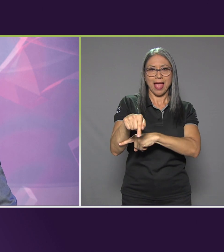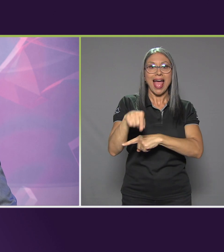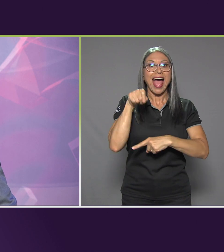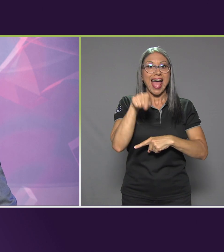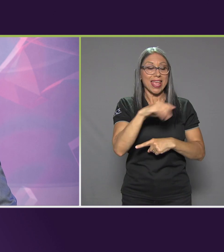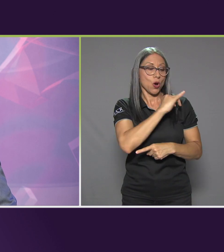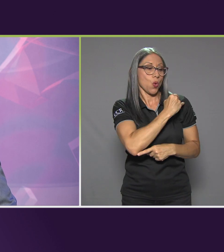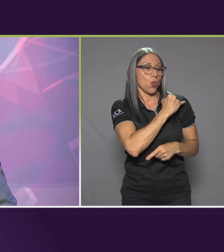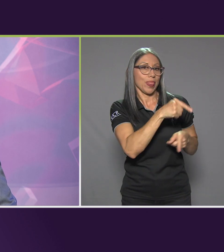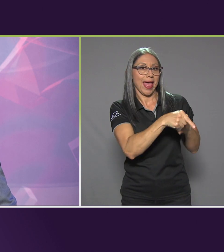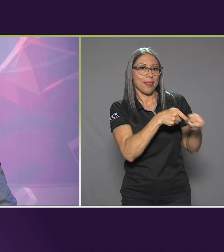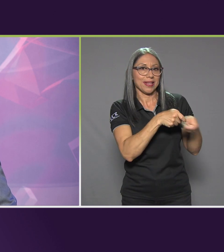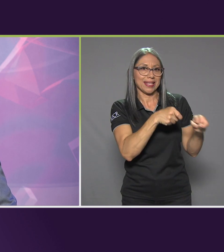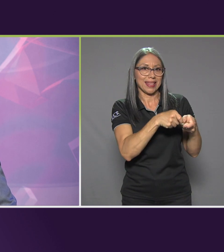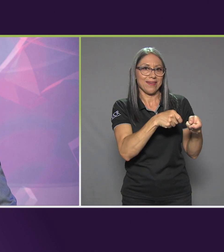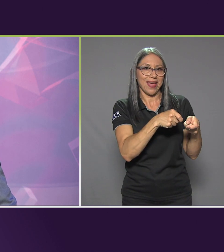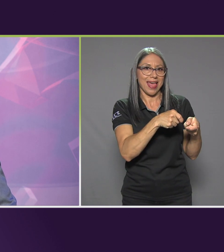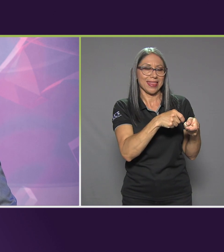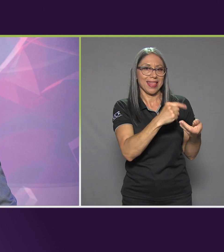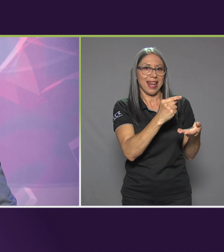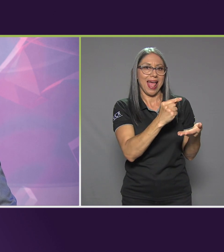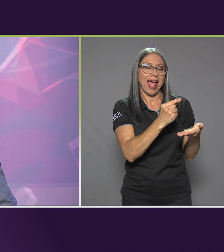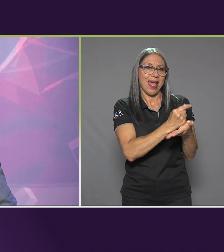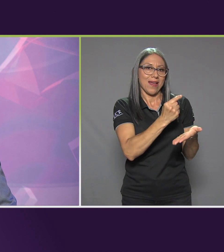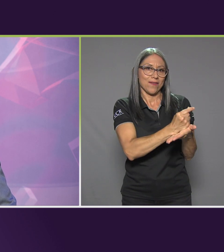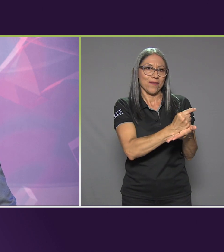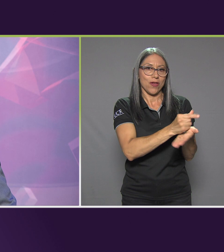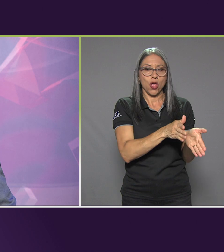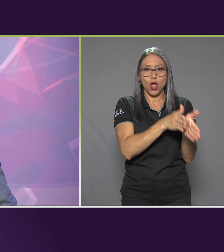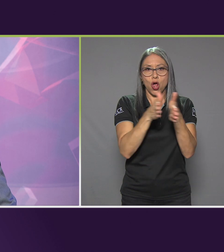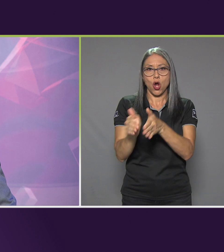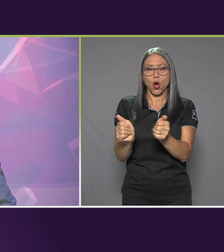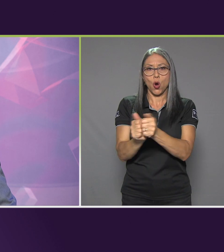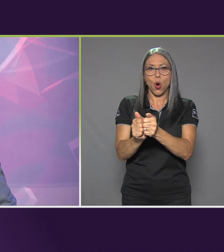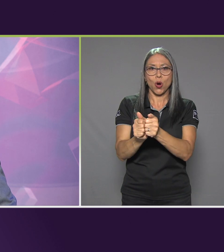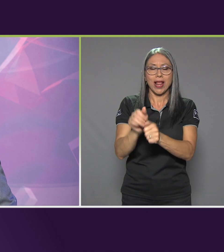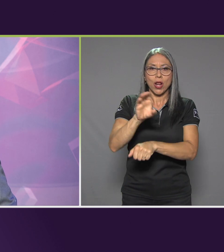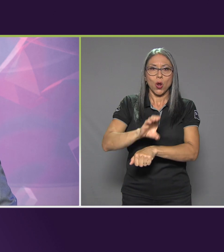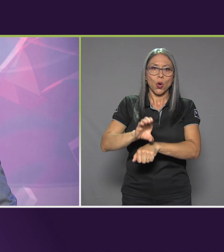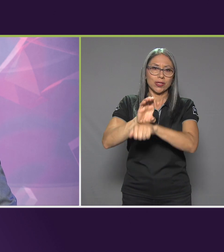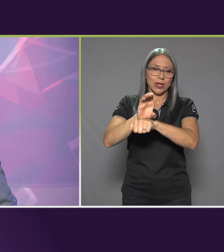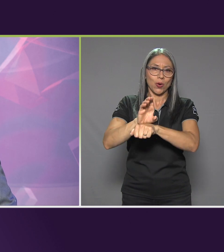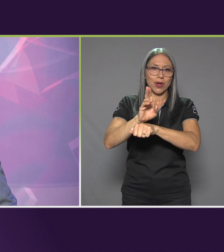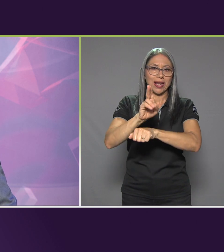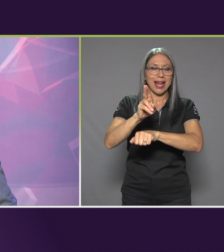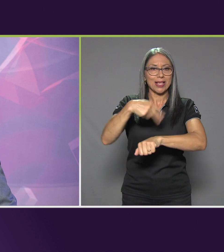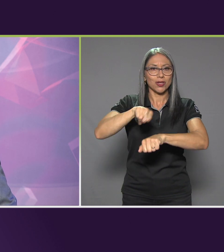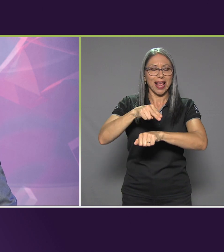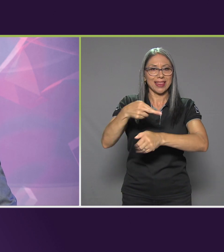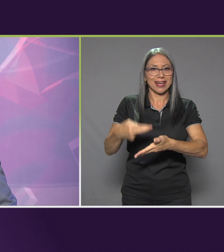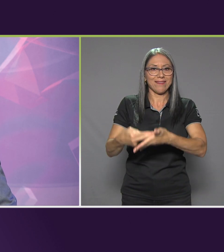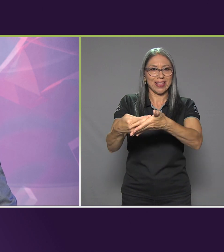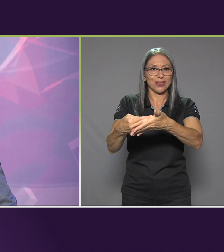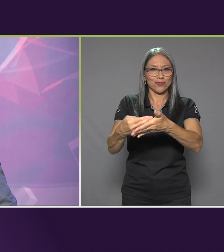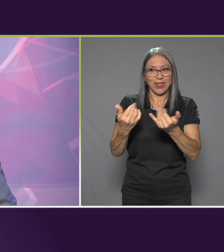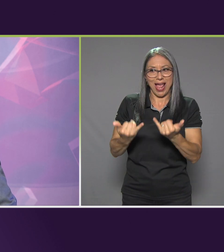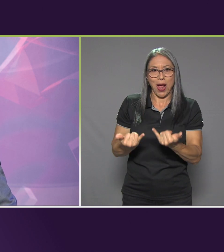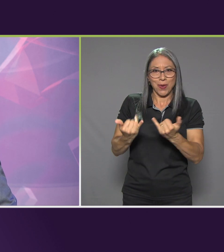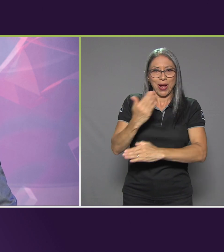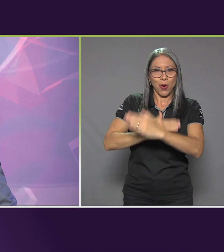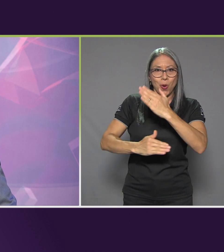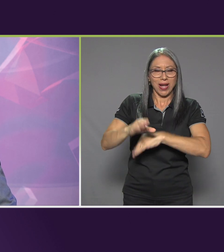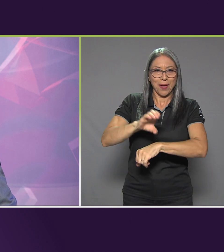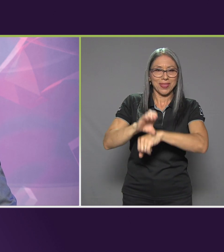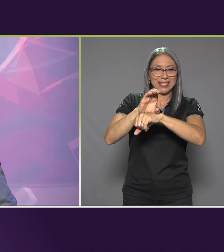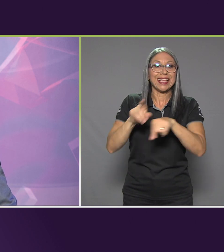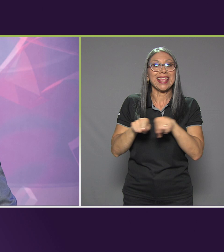Centeno Huel, junto con el Consejo Nacional de Rehabilitación, hoy con ABDIS, uh-huh. y el Ministerio de Educación Pública con la Fundación